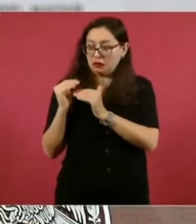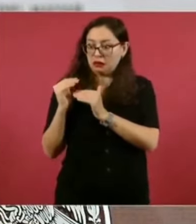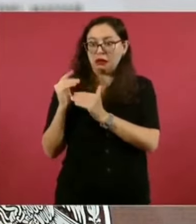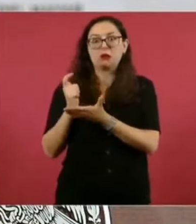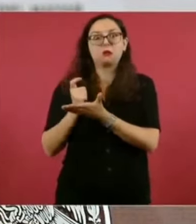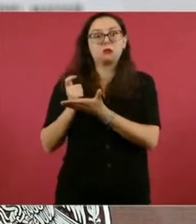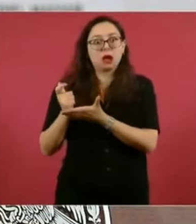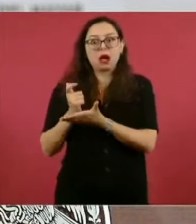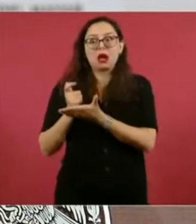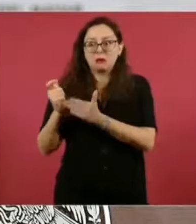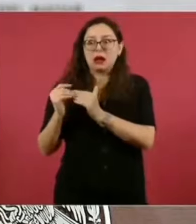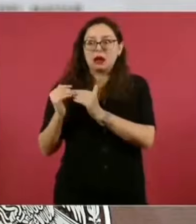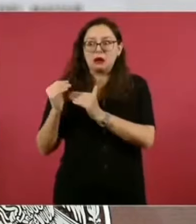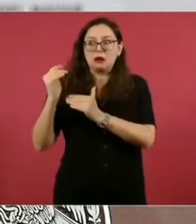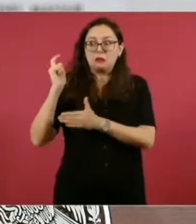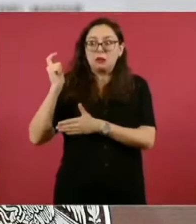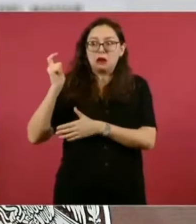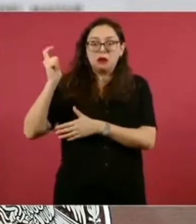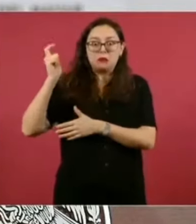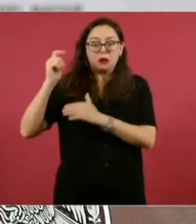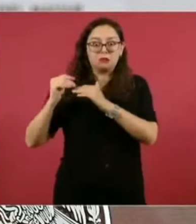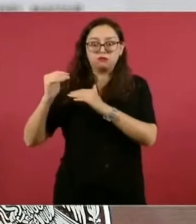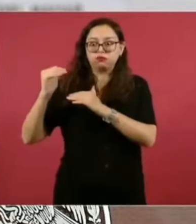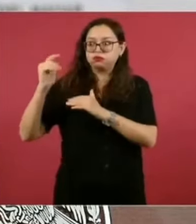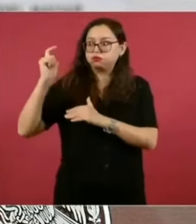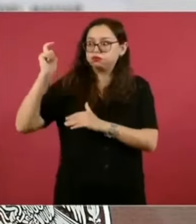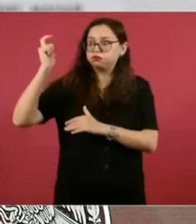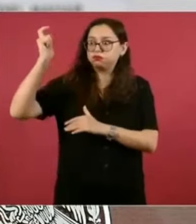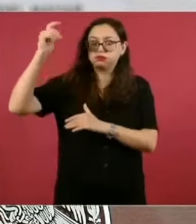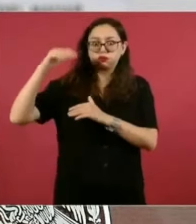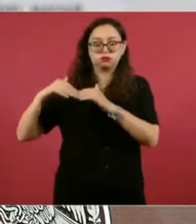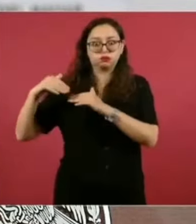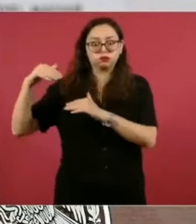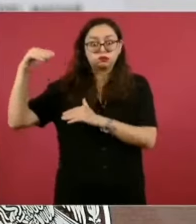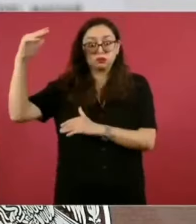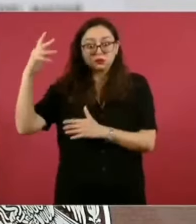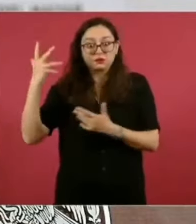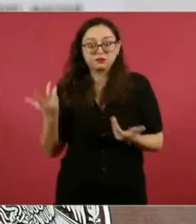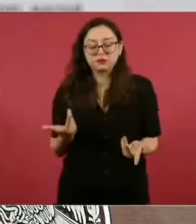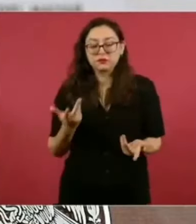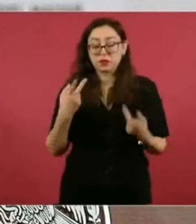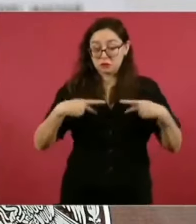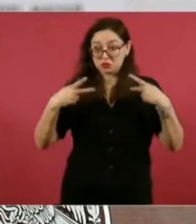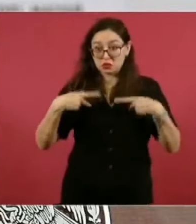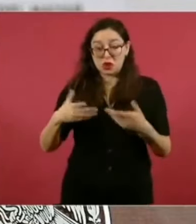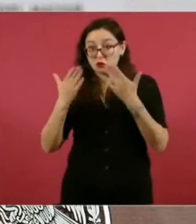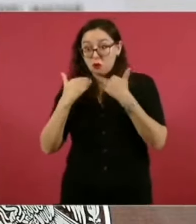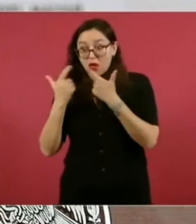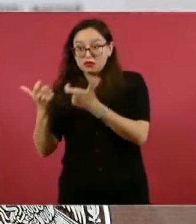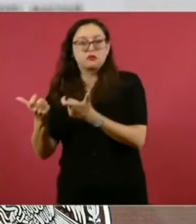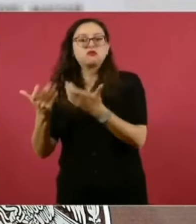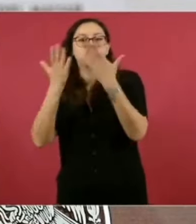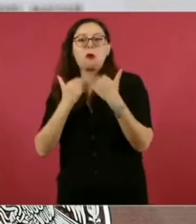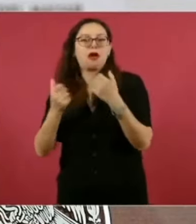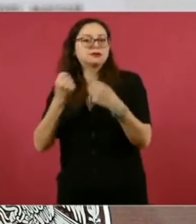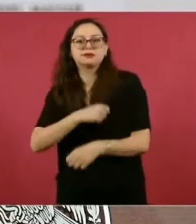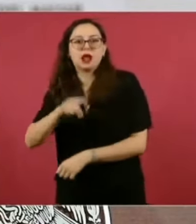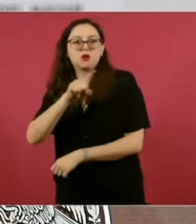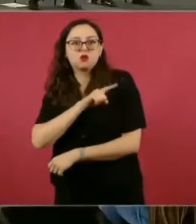Puede ser para el que tiene para pagarla. Para todos los demás hay una barrera, hay un obstáculo. Aquí lo que se pretende es que